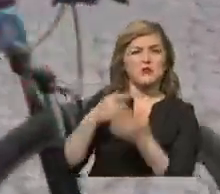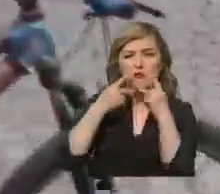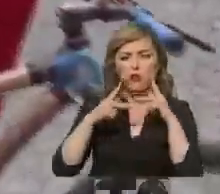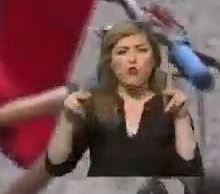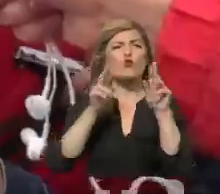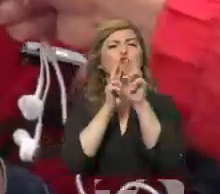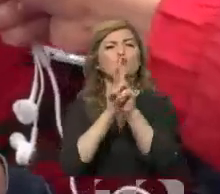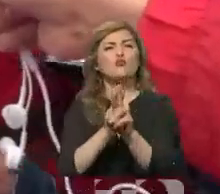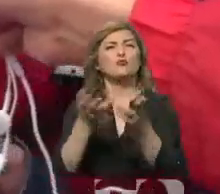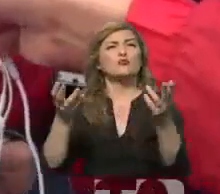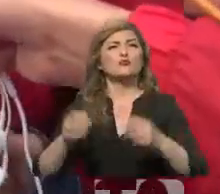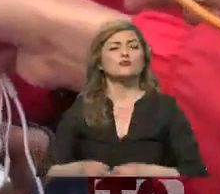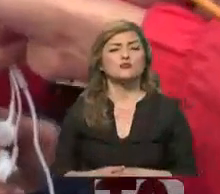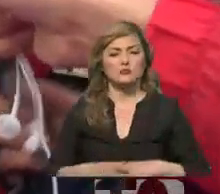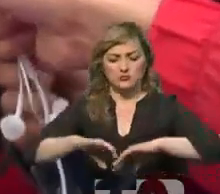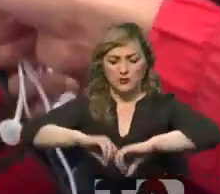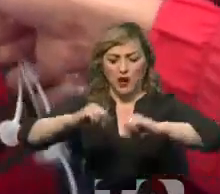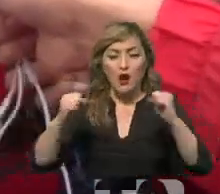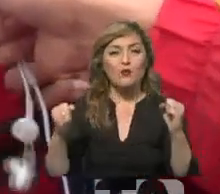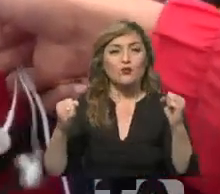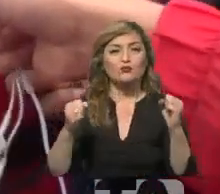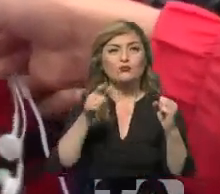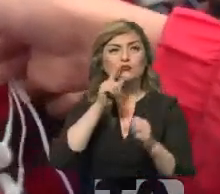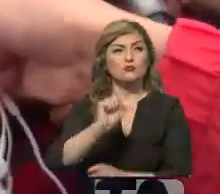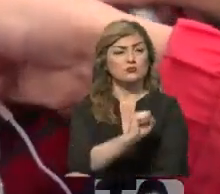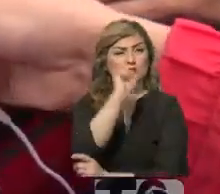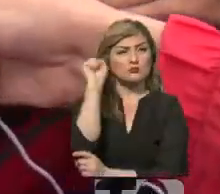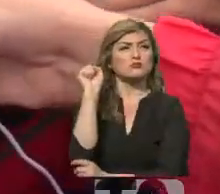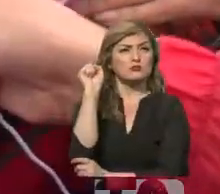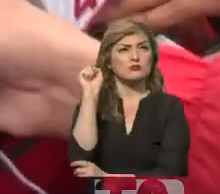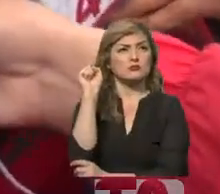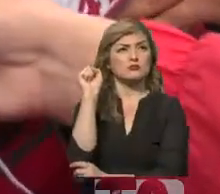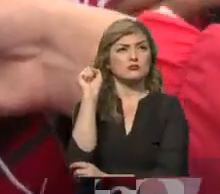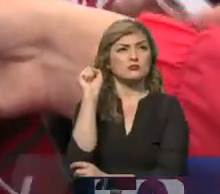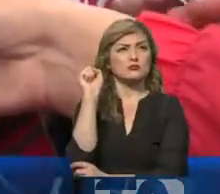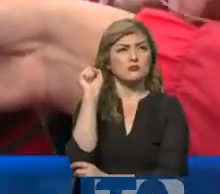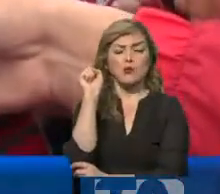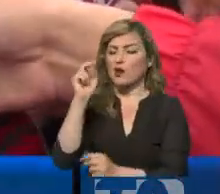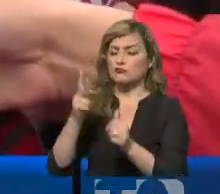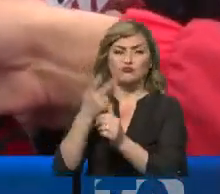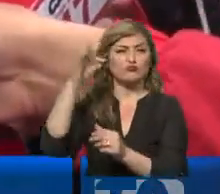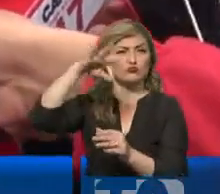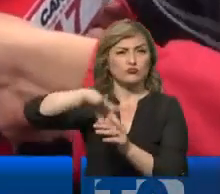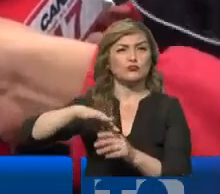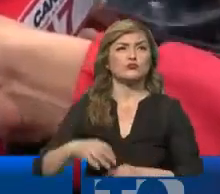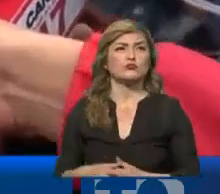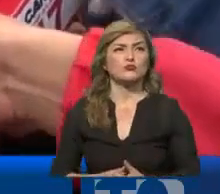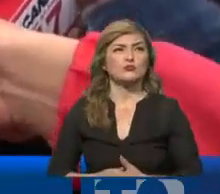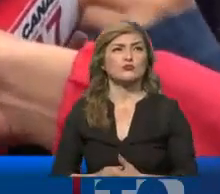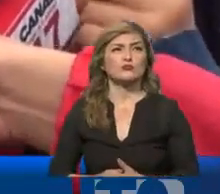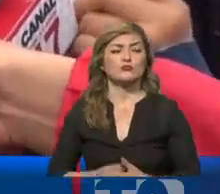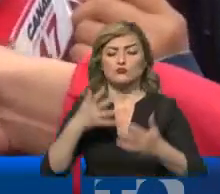proclamado resultado. Abran las urnas y ganarán legítimamente y ahí sí entrarán con autoridad moral a la segunda vuelta. Lo único que